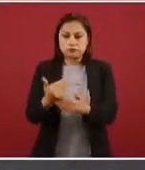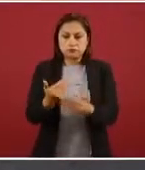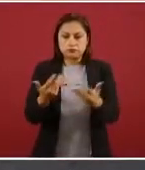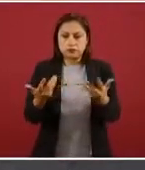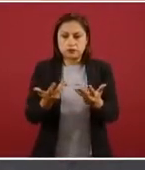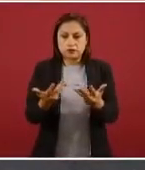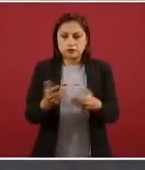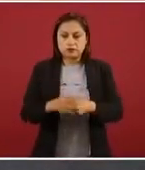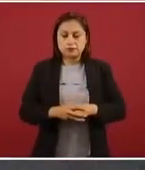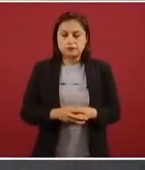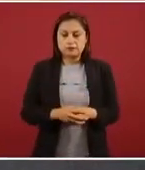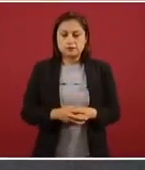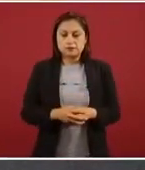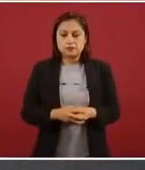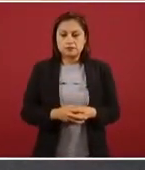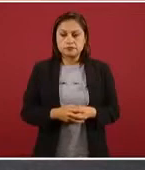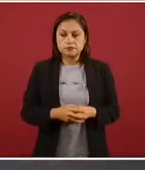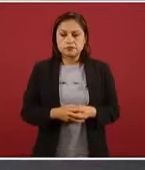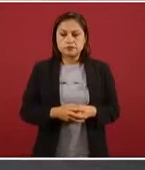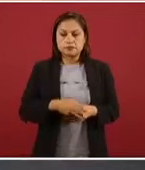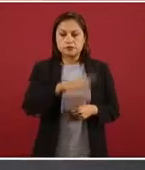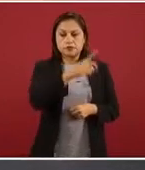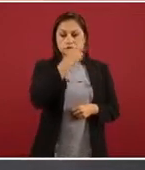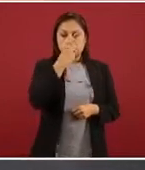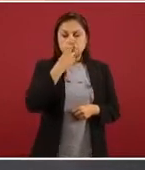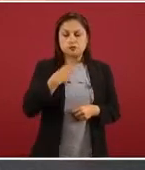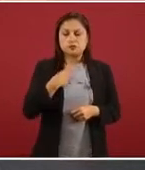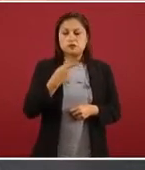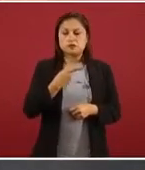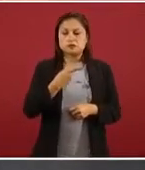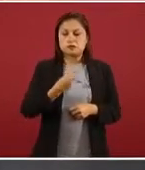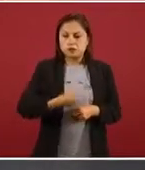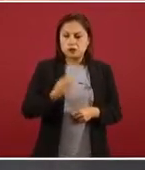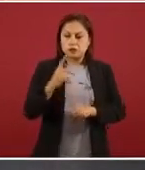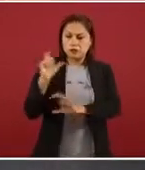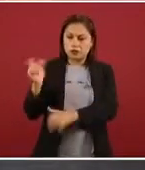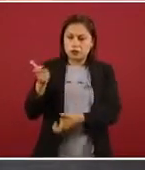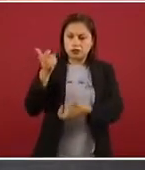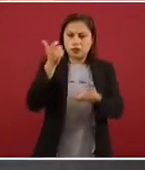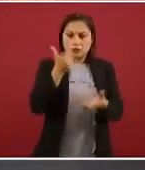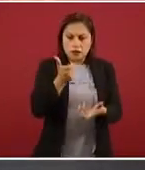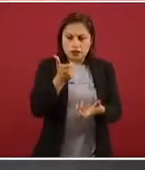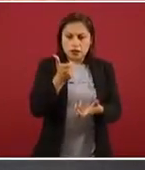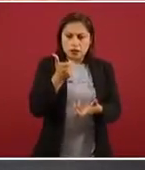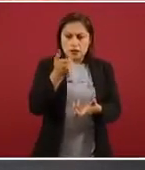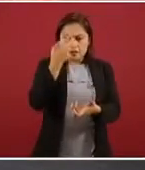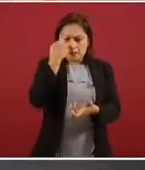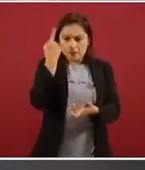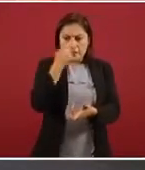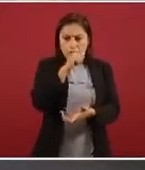Nos plantearon que si cuánto presupuesto se iba a destinar.